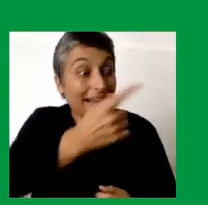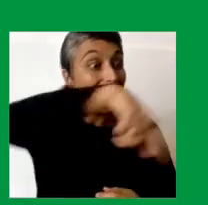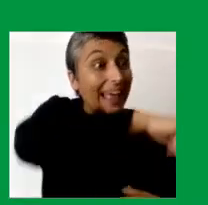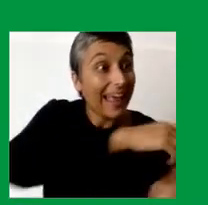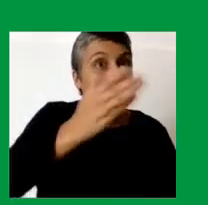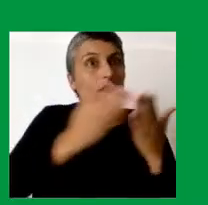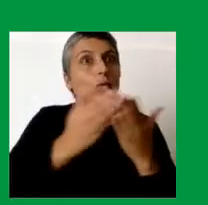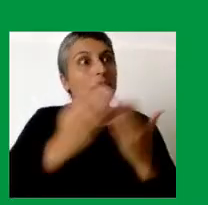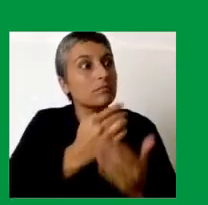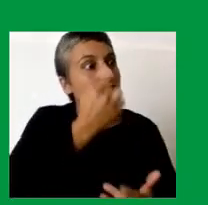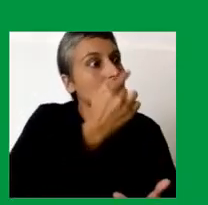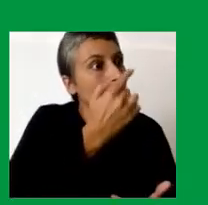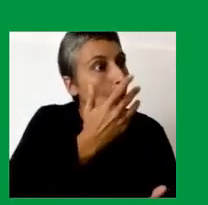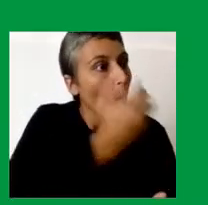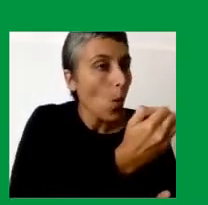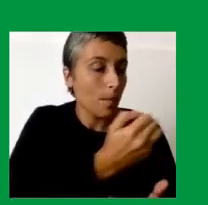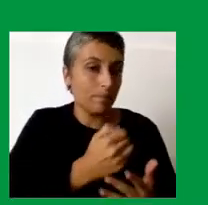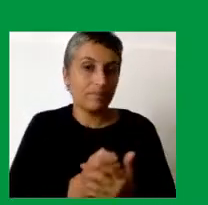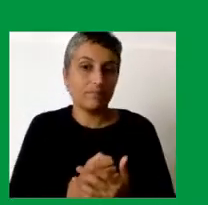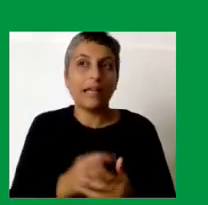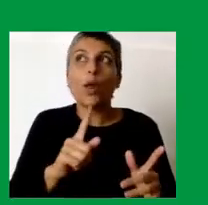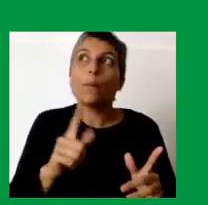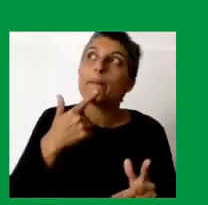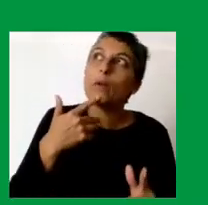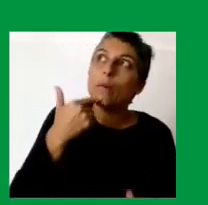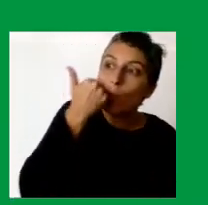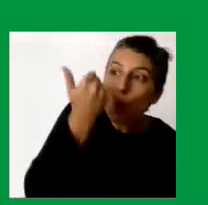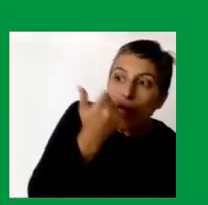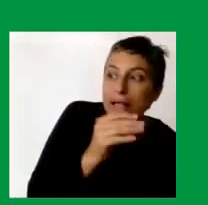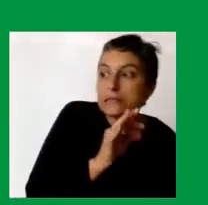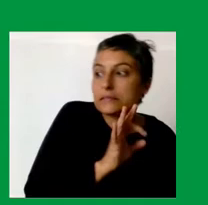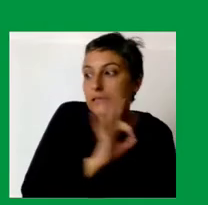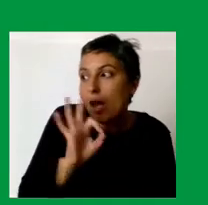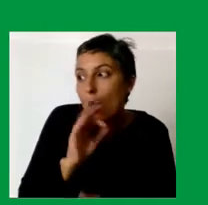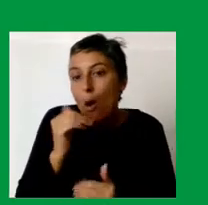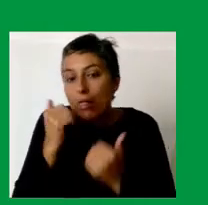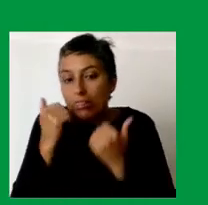se involucren, ¿no? Y no sean tímidos o no sean tímidas,